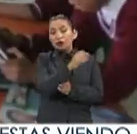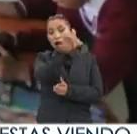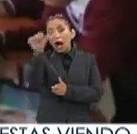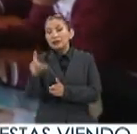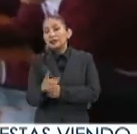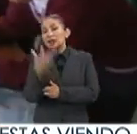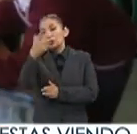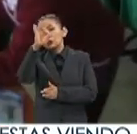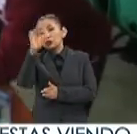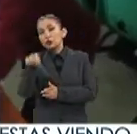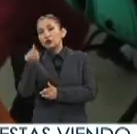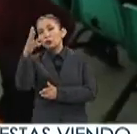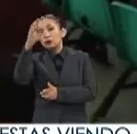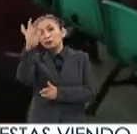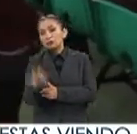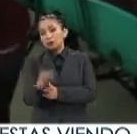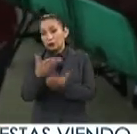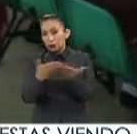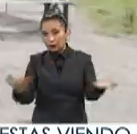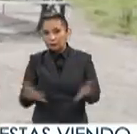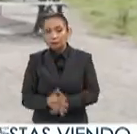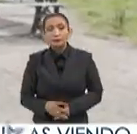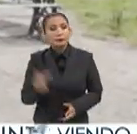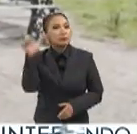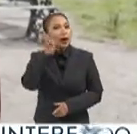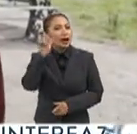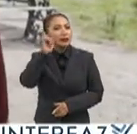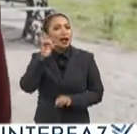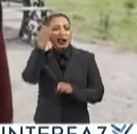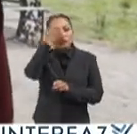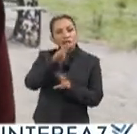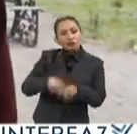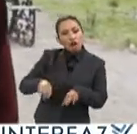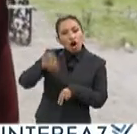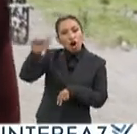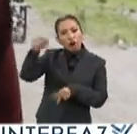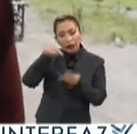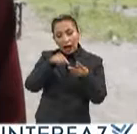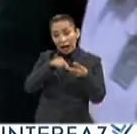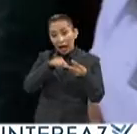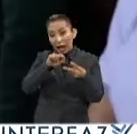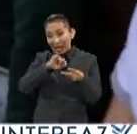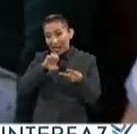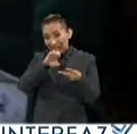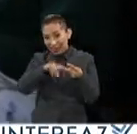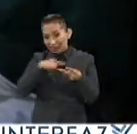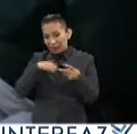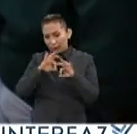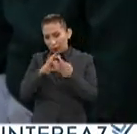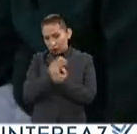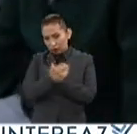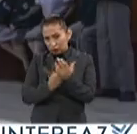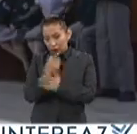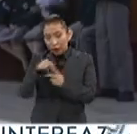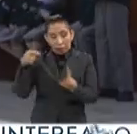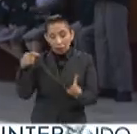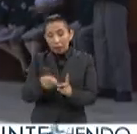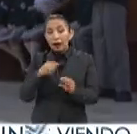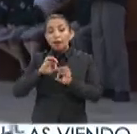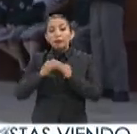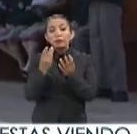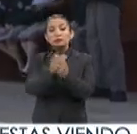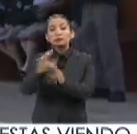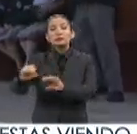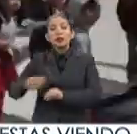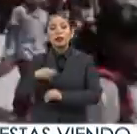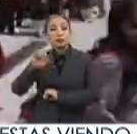al 38.4%. Mañana analizaremos otro de los ejes torales del modelo educativo, dedicado a la formación